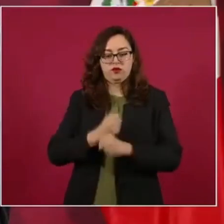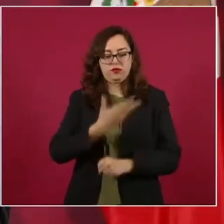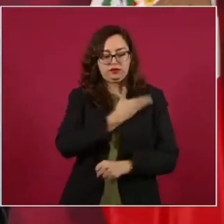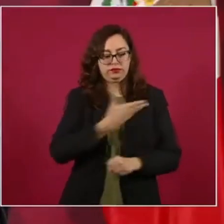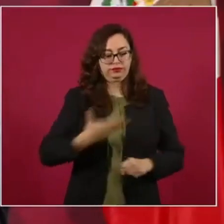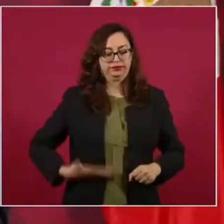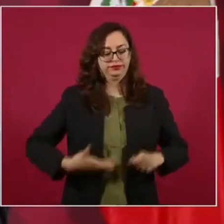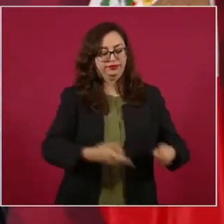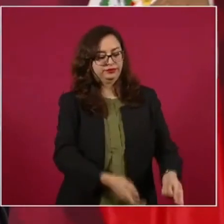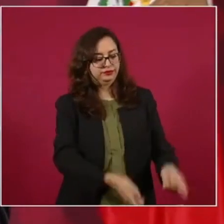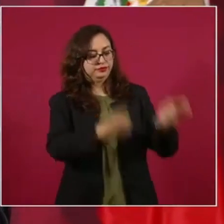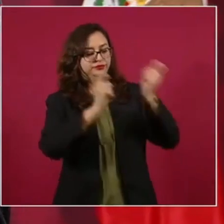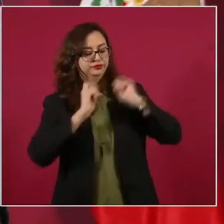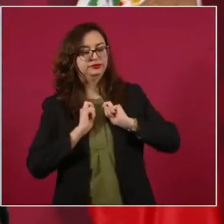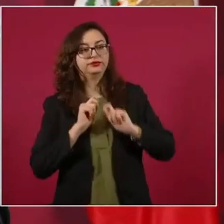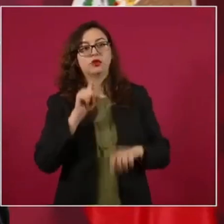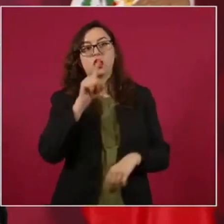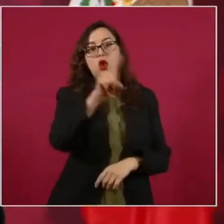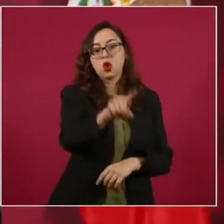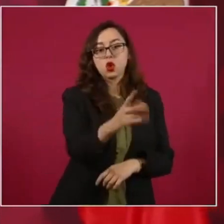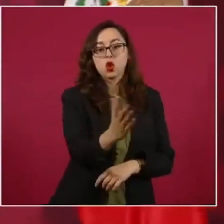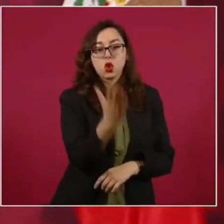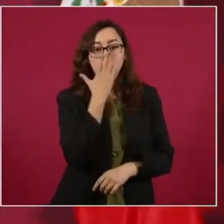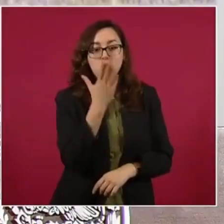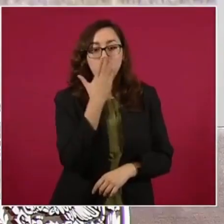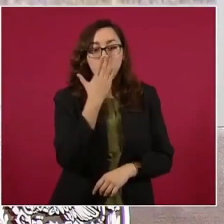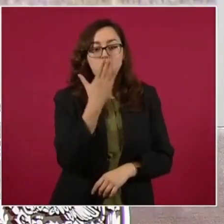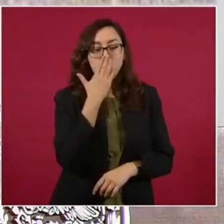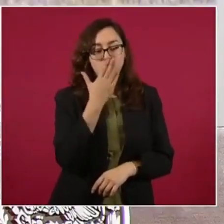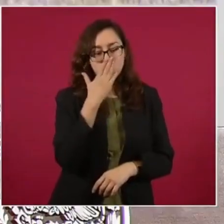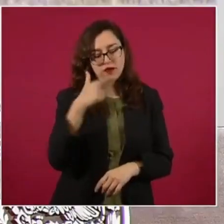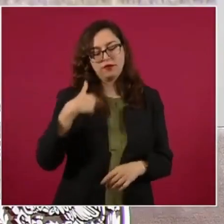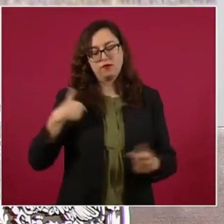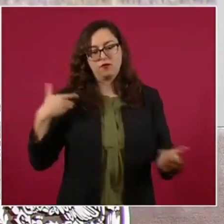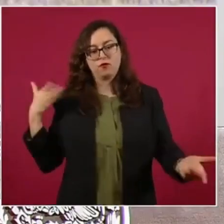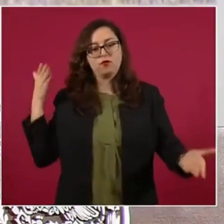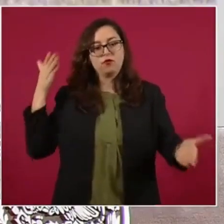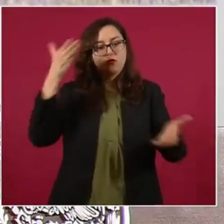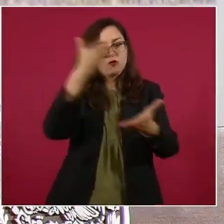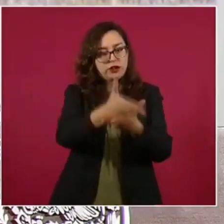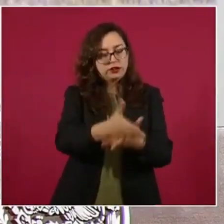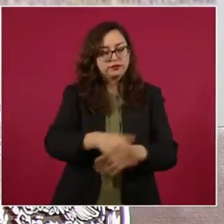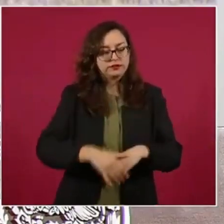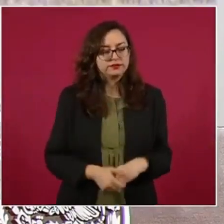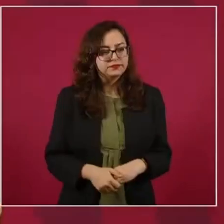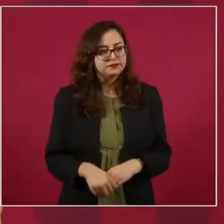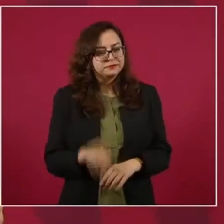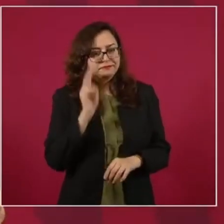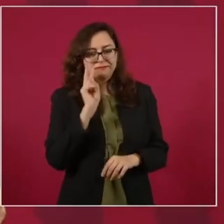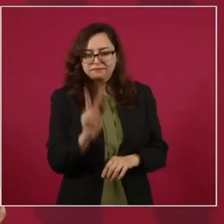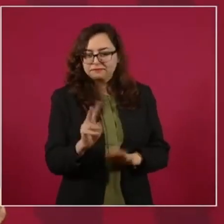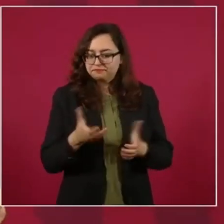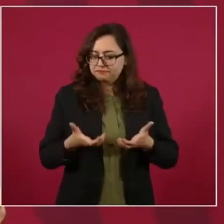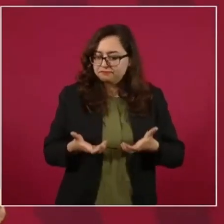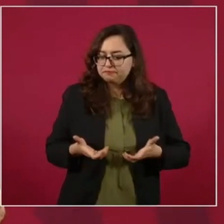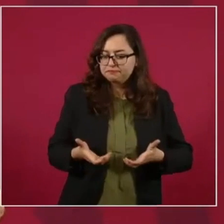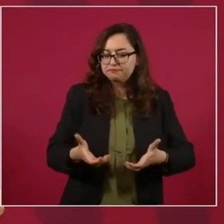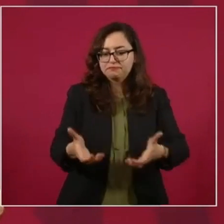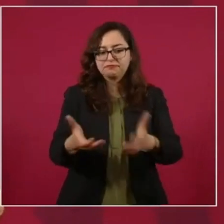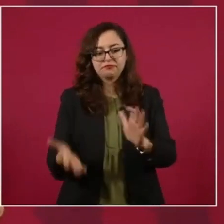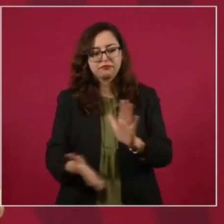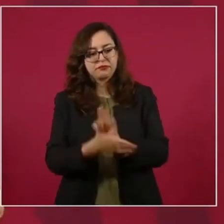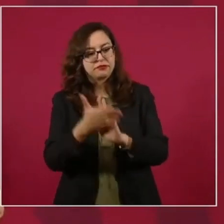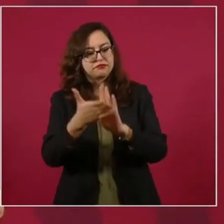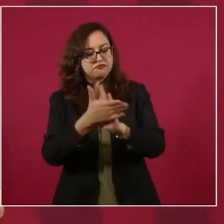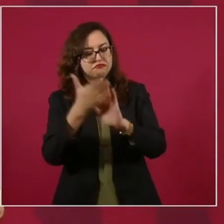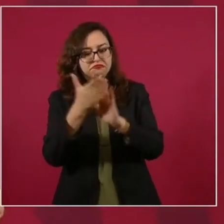Ya estaban terminando una carretera muy buena que habían hecho en el gobierno